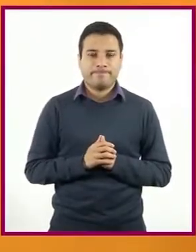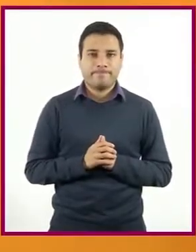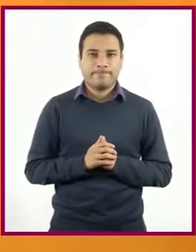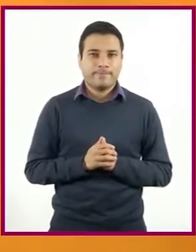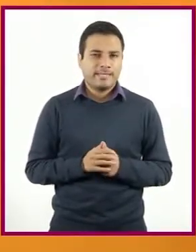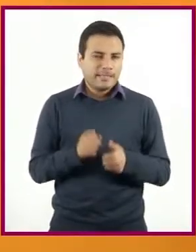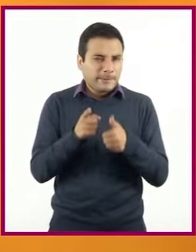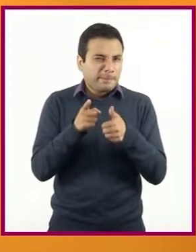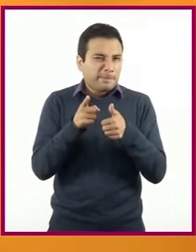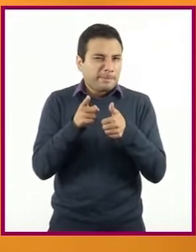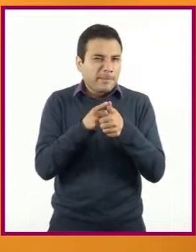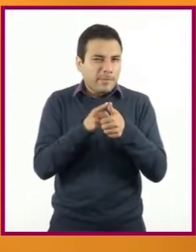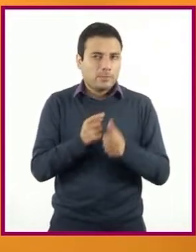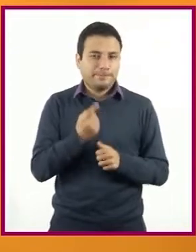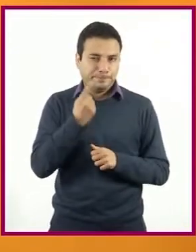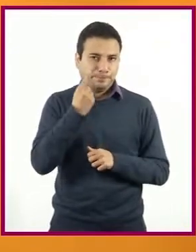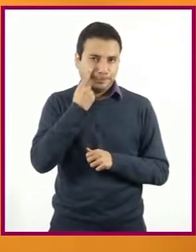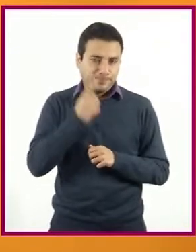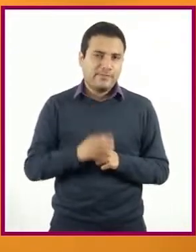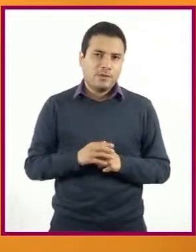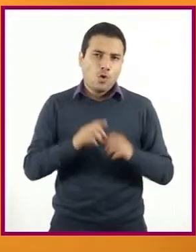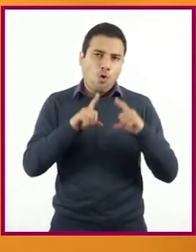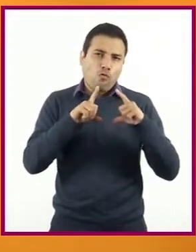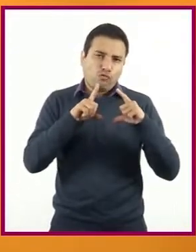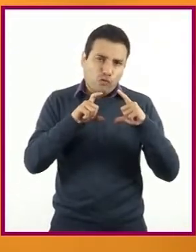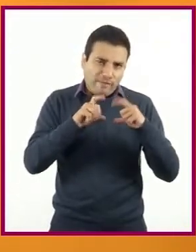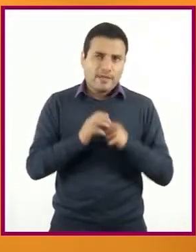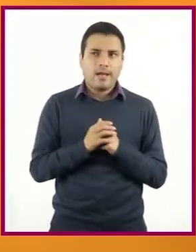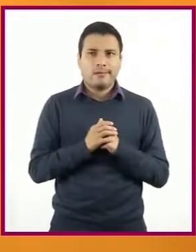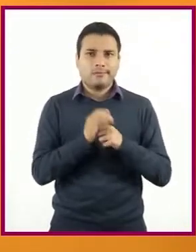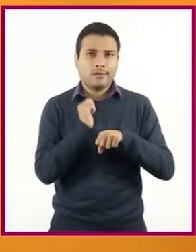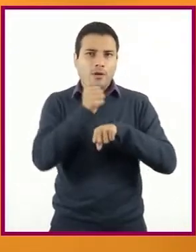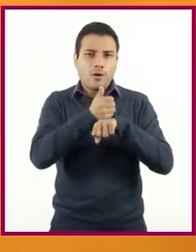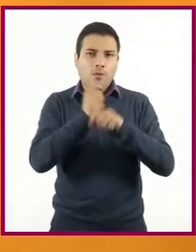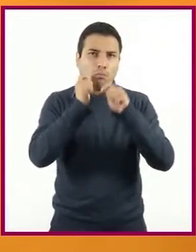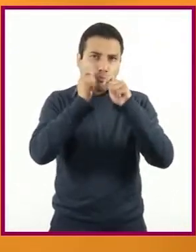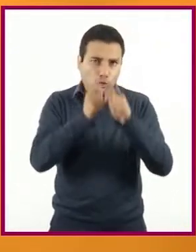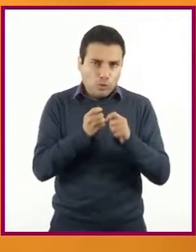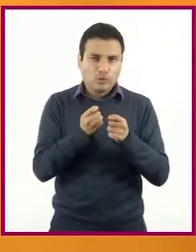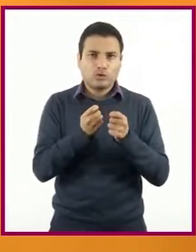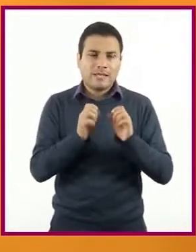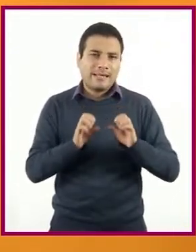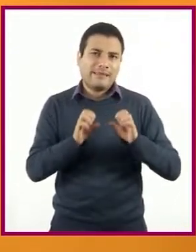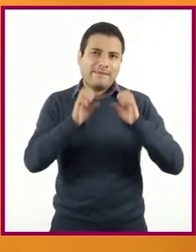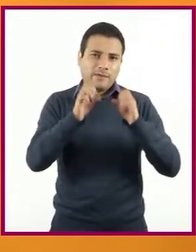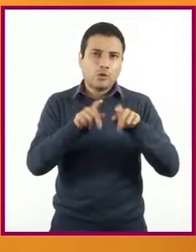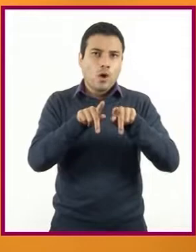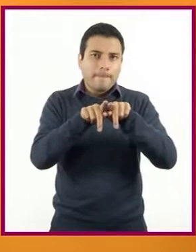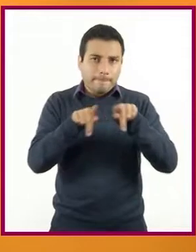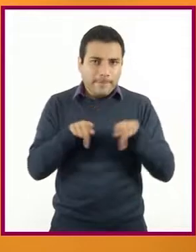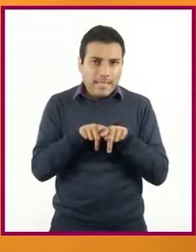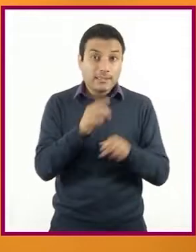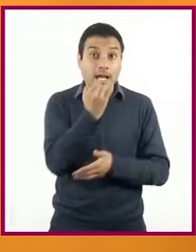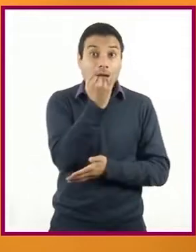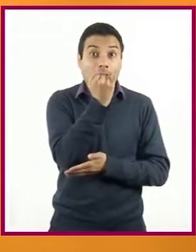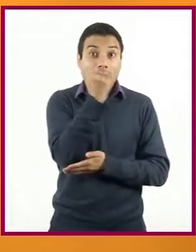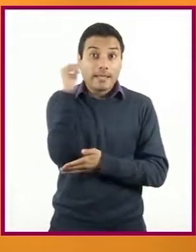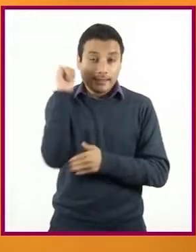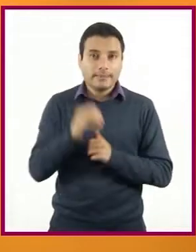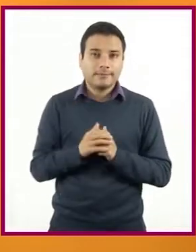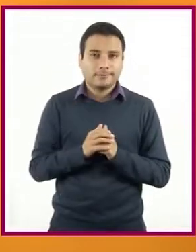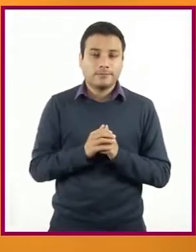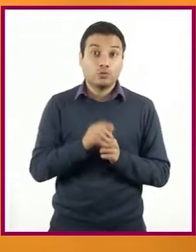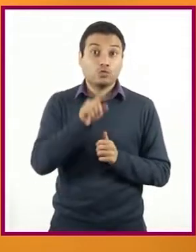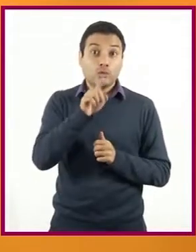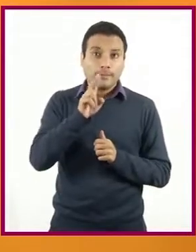podemos hacer es identificar fotografías, monumentos, edificios, plazas o jardines para que al verlos recordemos qué